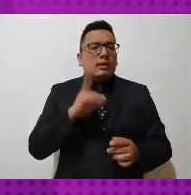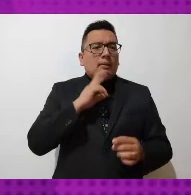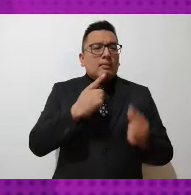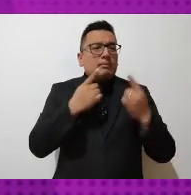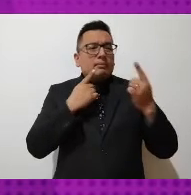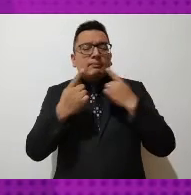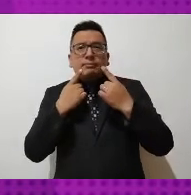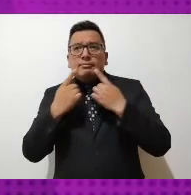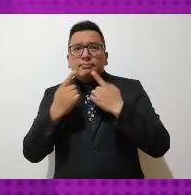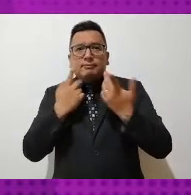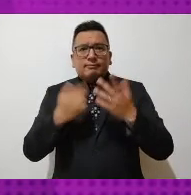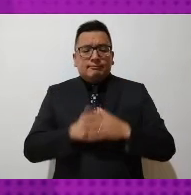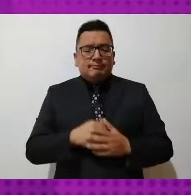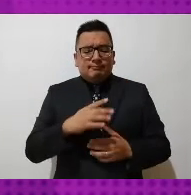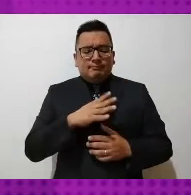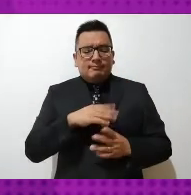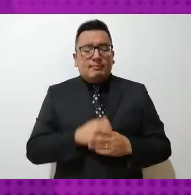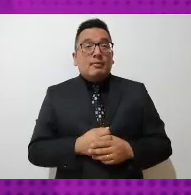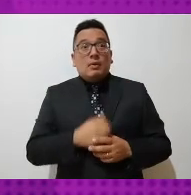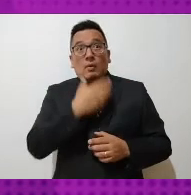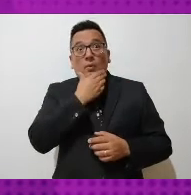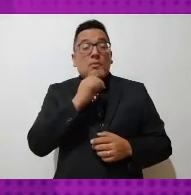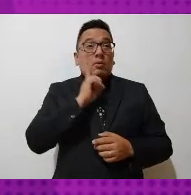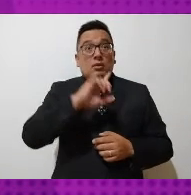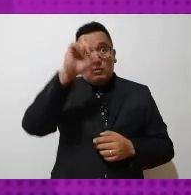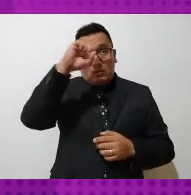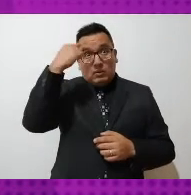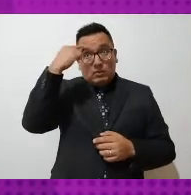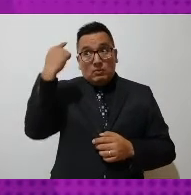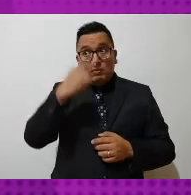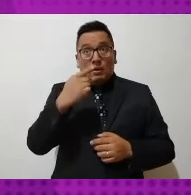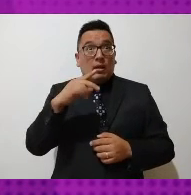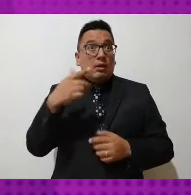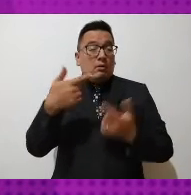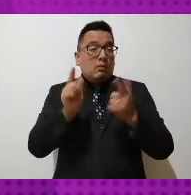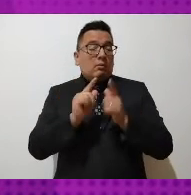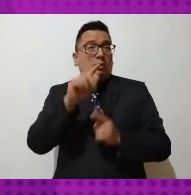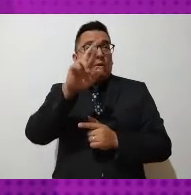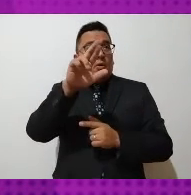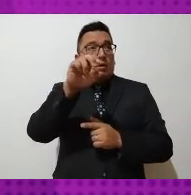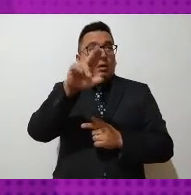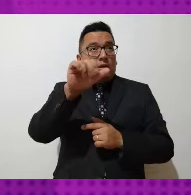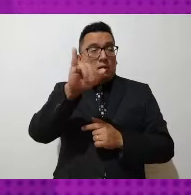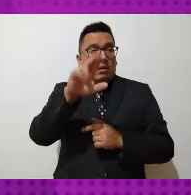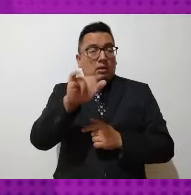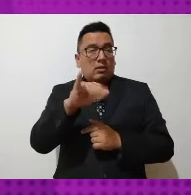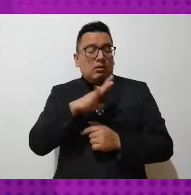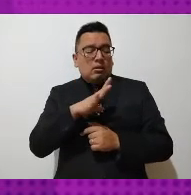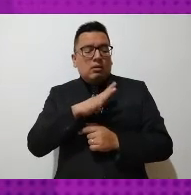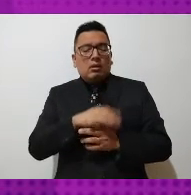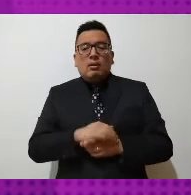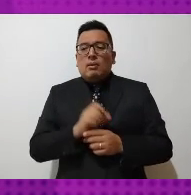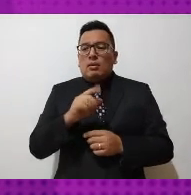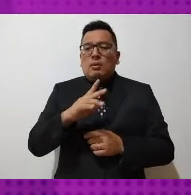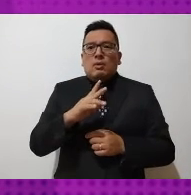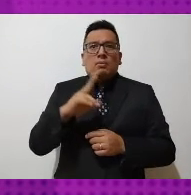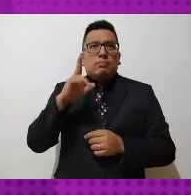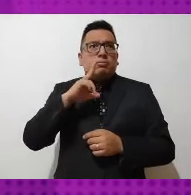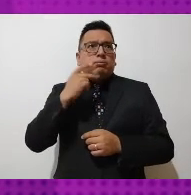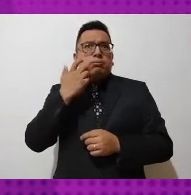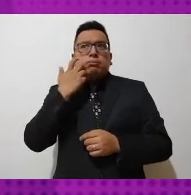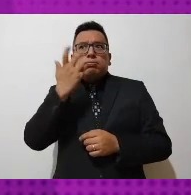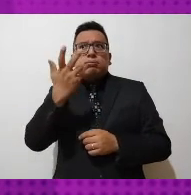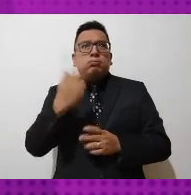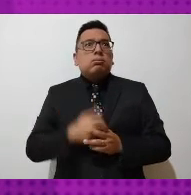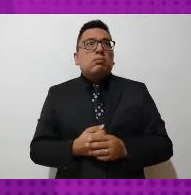el consenso con las y los consejeros asociados a RENACERI, y a través de esta tendencia de una